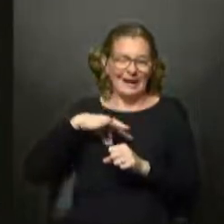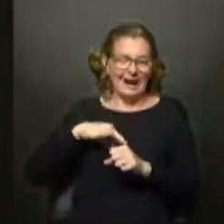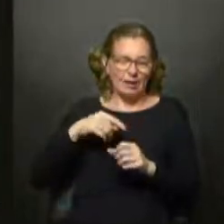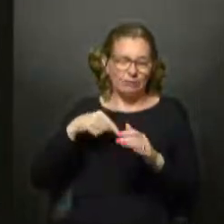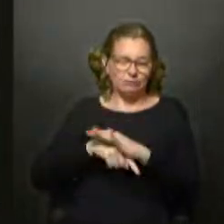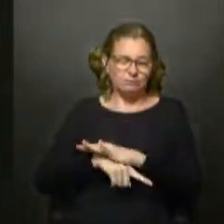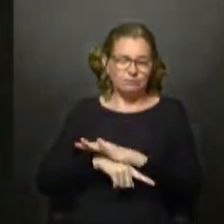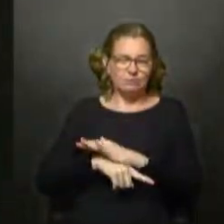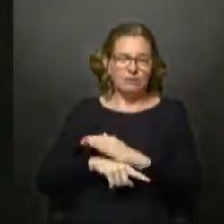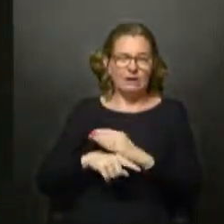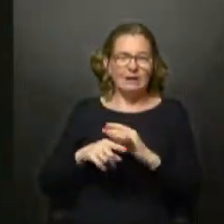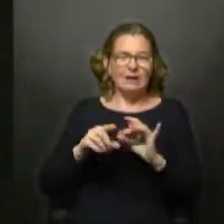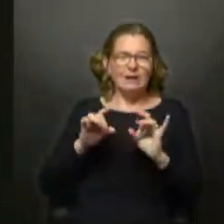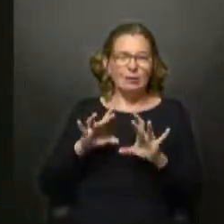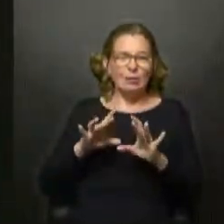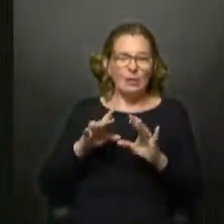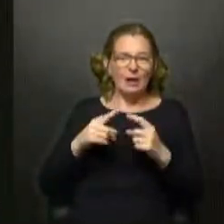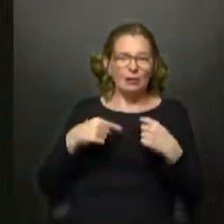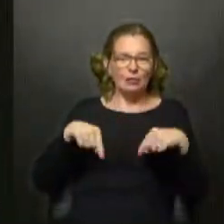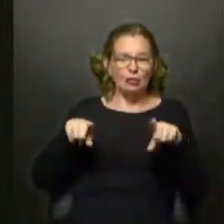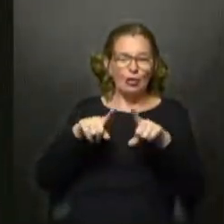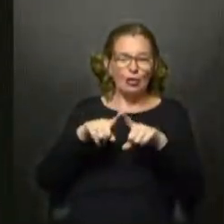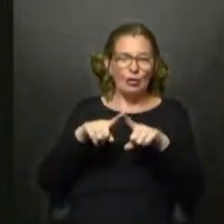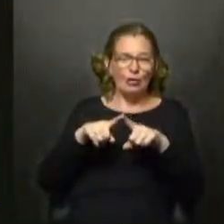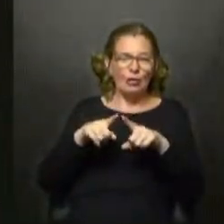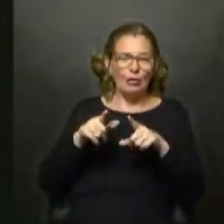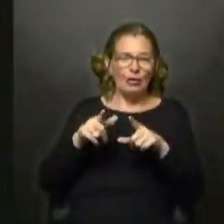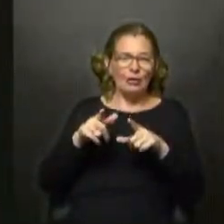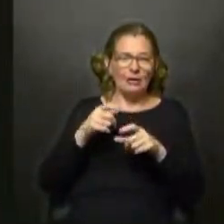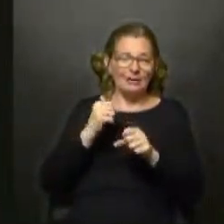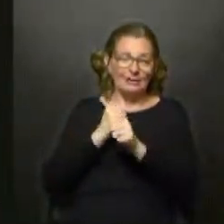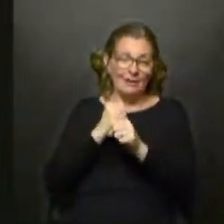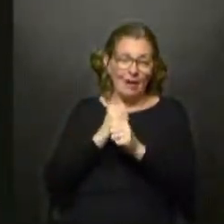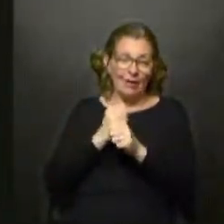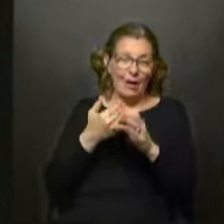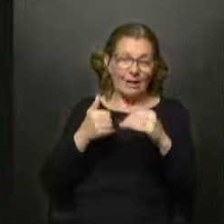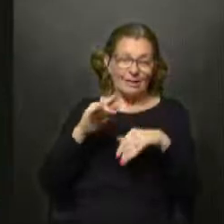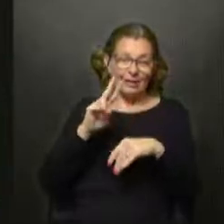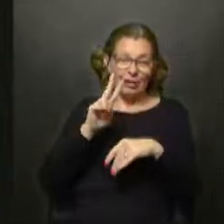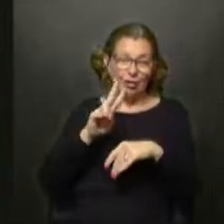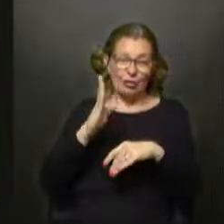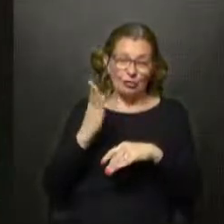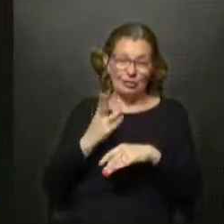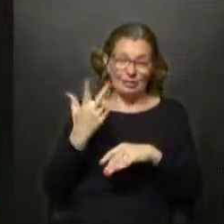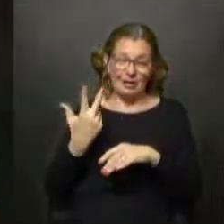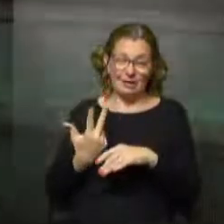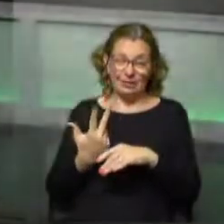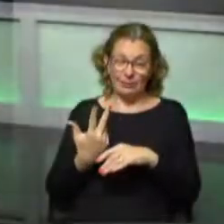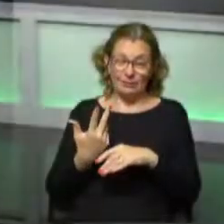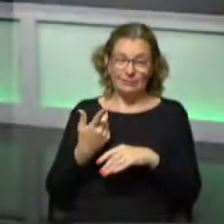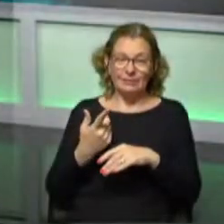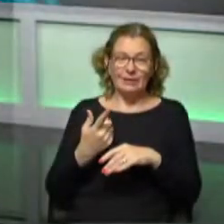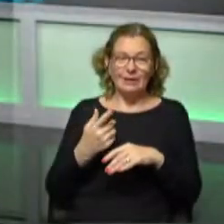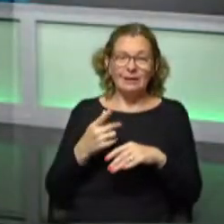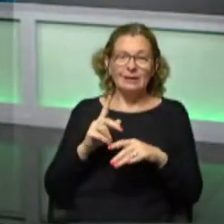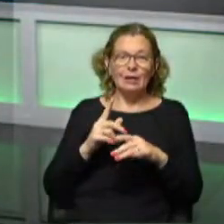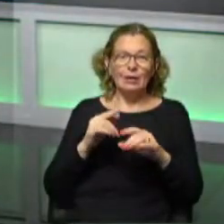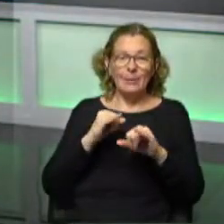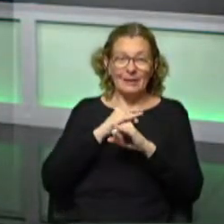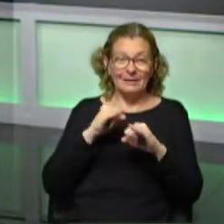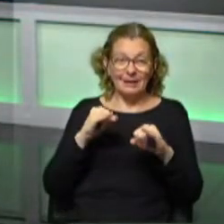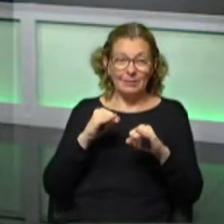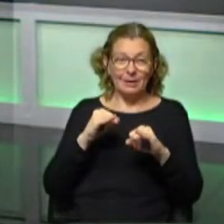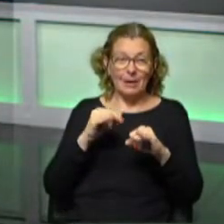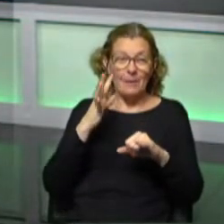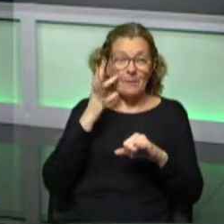naturalmente dentro de lo que es el universo de informalidad esas cifras ya asciende a dos tercios Sí y ahora simplemente para terminar